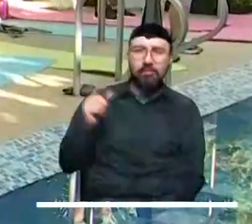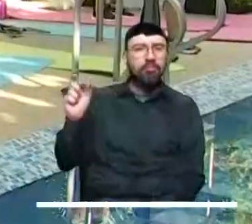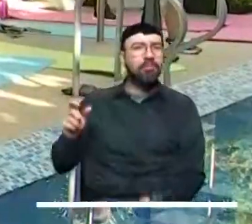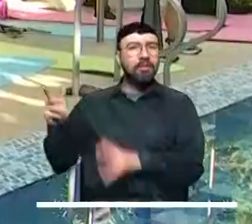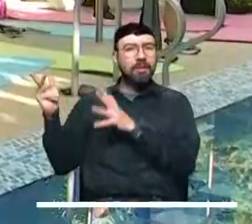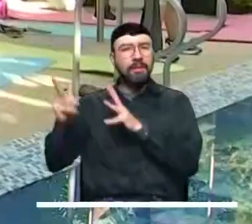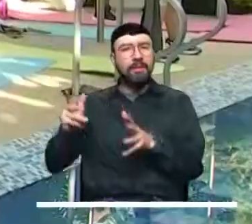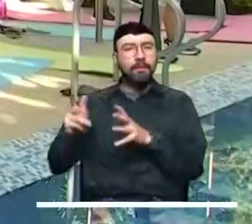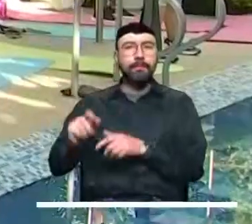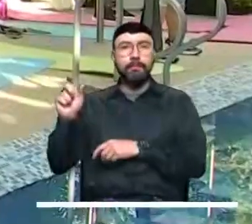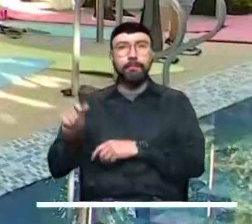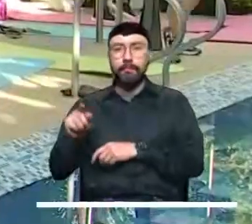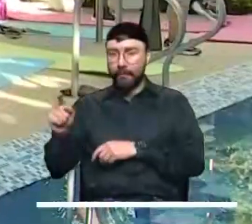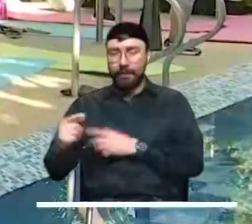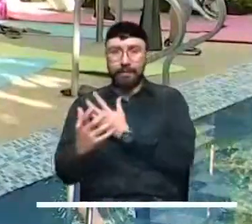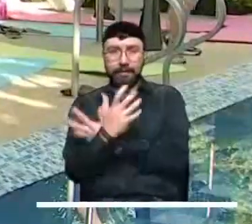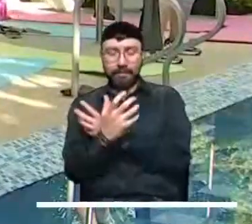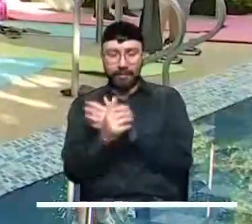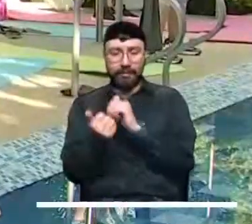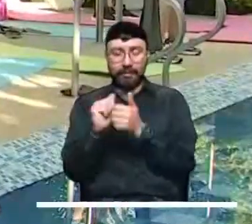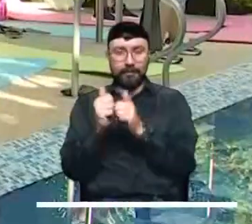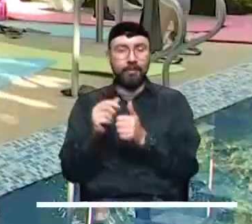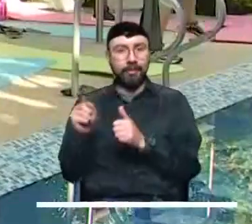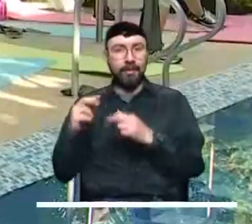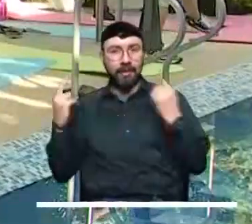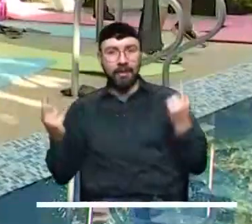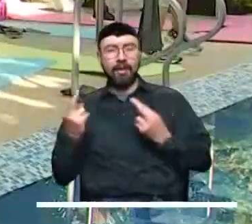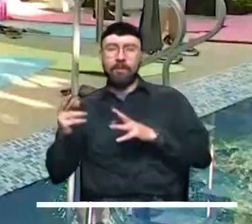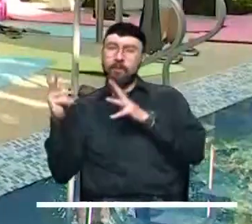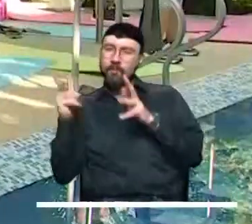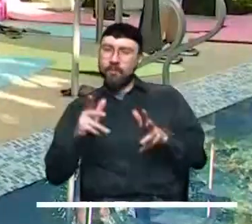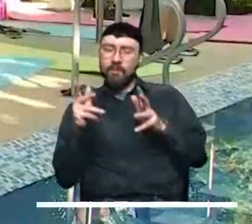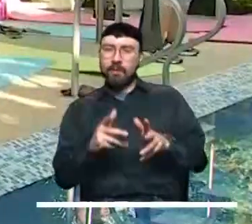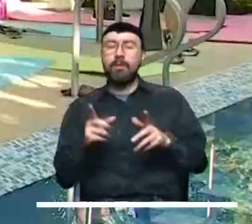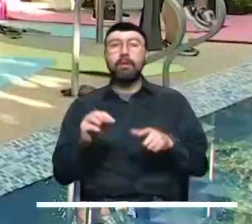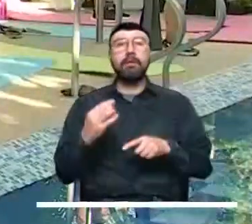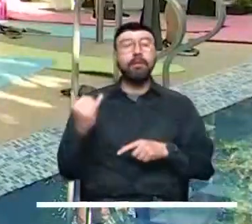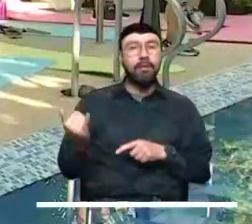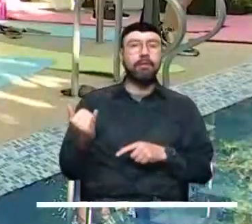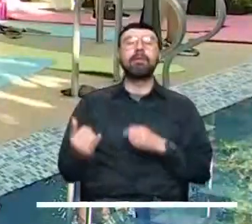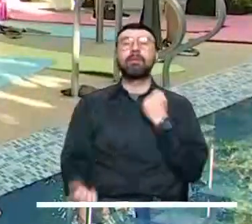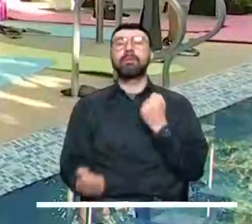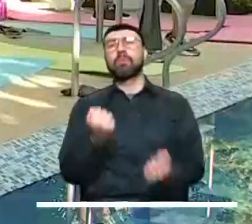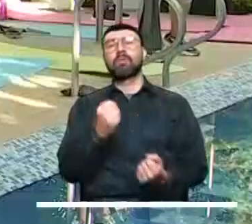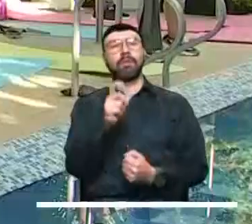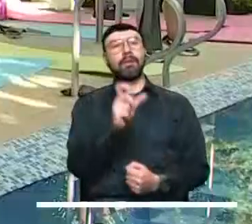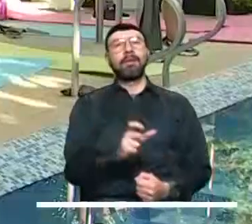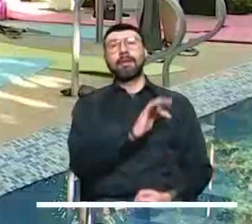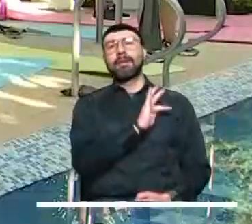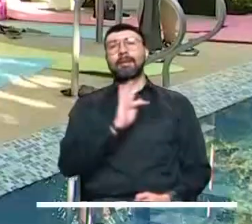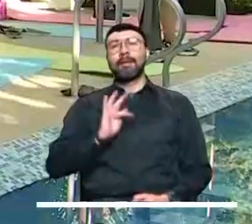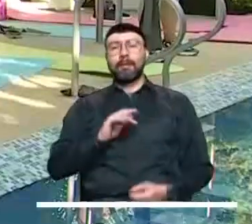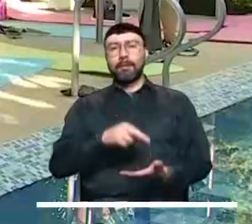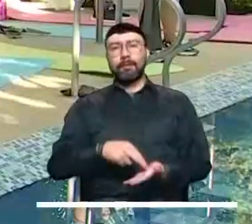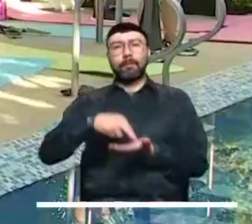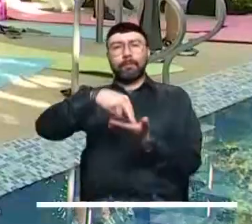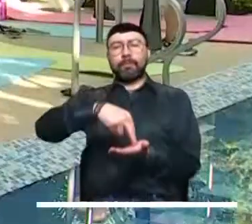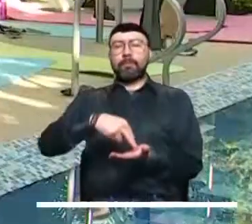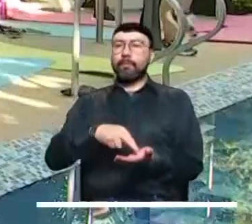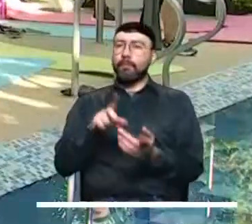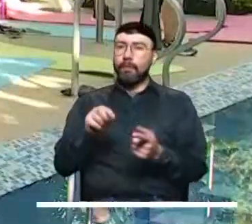por una profesional en ciencias del deporte y la recreación, pero además de eso por fisioterapia. Un ejercicio dirigido